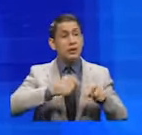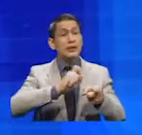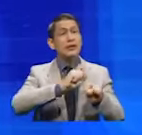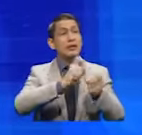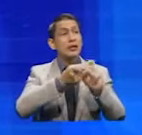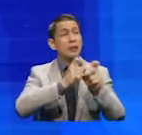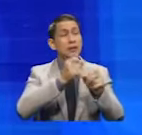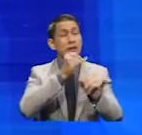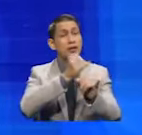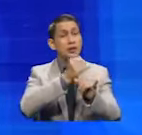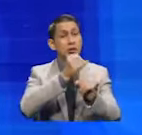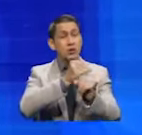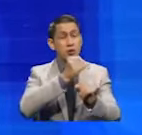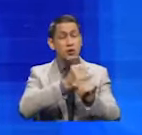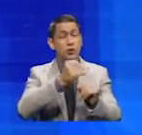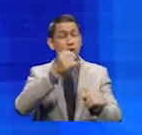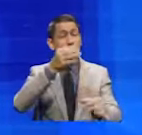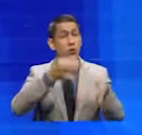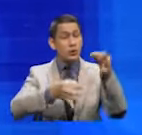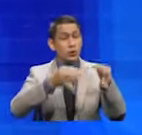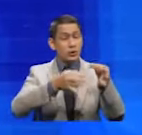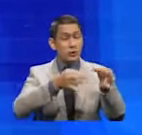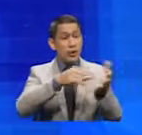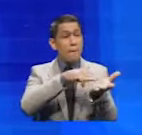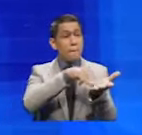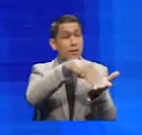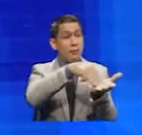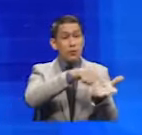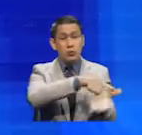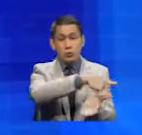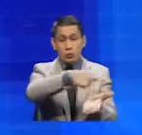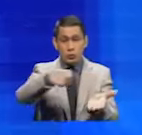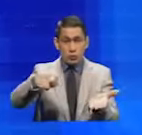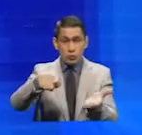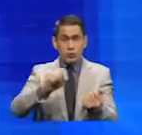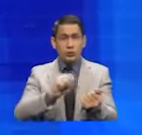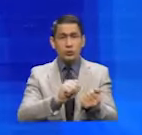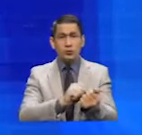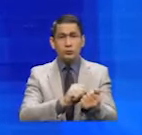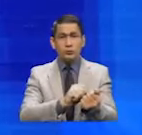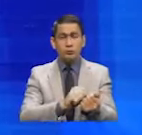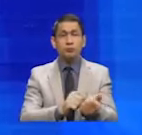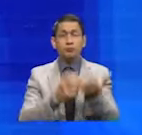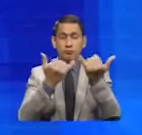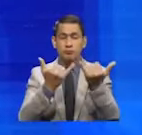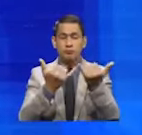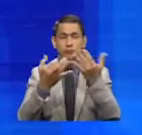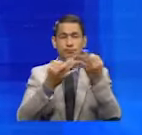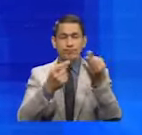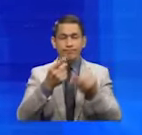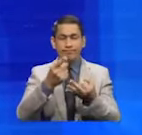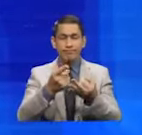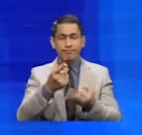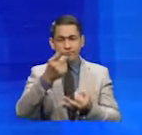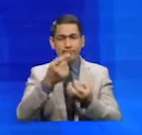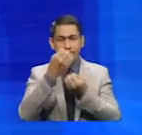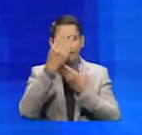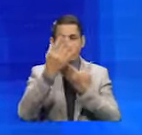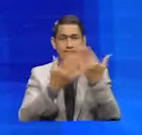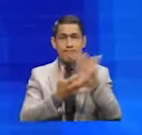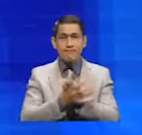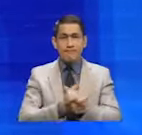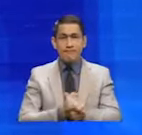Nacional Electoral, pese a que existe un proceso electoral en marcha. Juan Pablo Ruiz nos cuenta más en